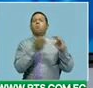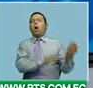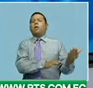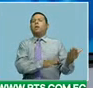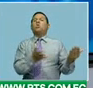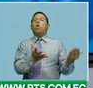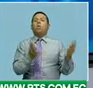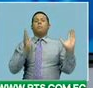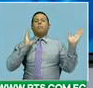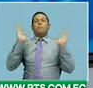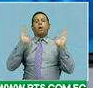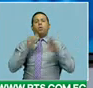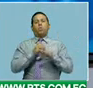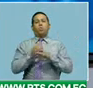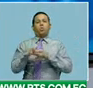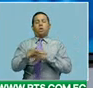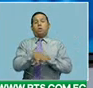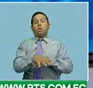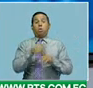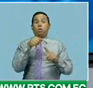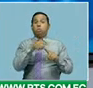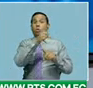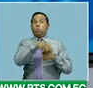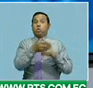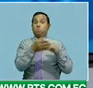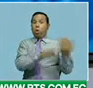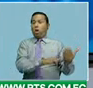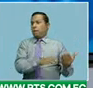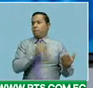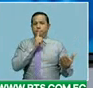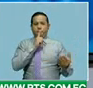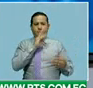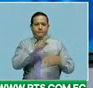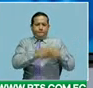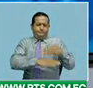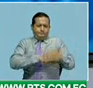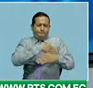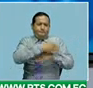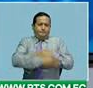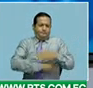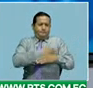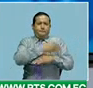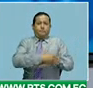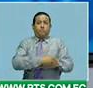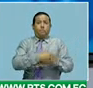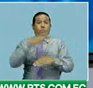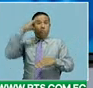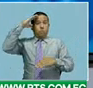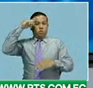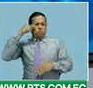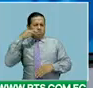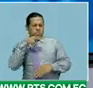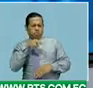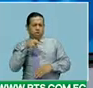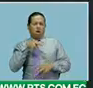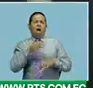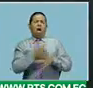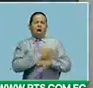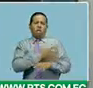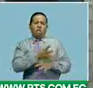La víctima fue embalada, por lo que la policía cree que el asesino pretendía deshacerse del cuerpo.